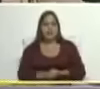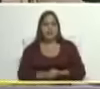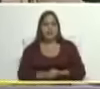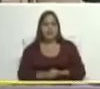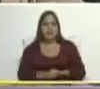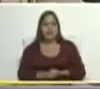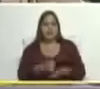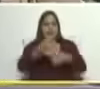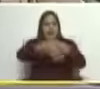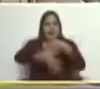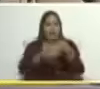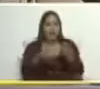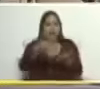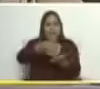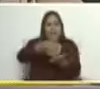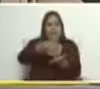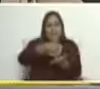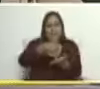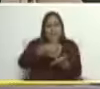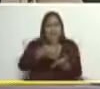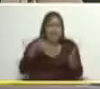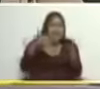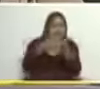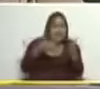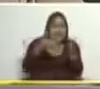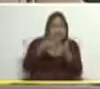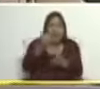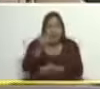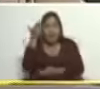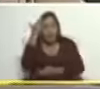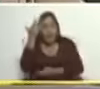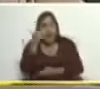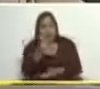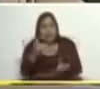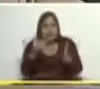tenemos muchas debilidades y limitaciones.